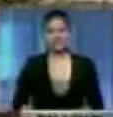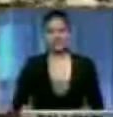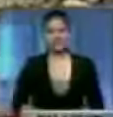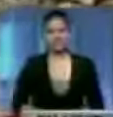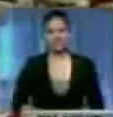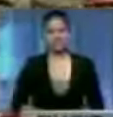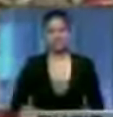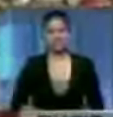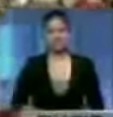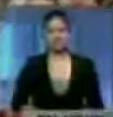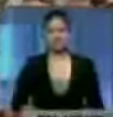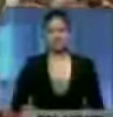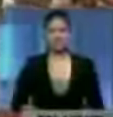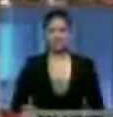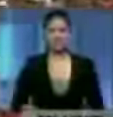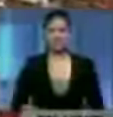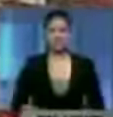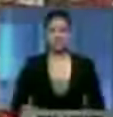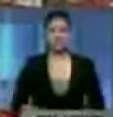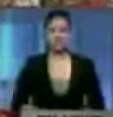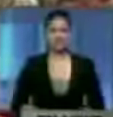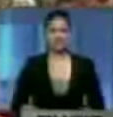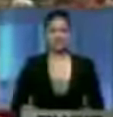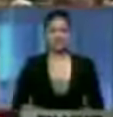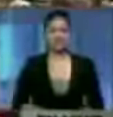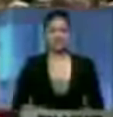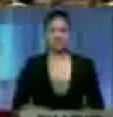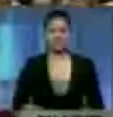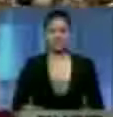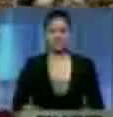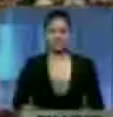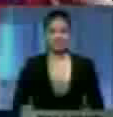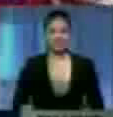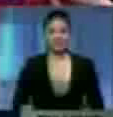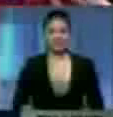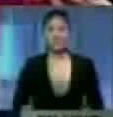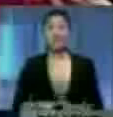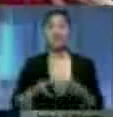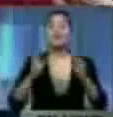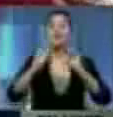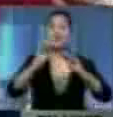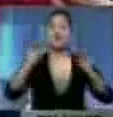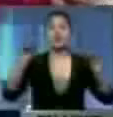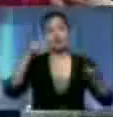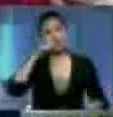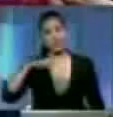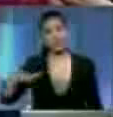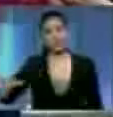Yo llamo al pueblo